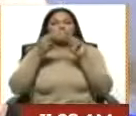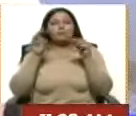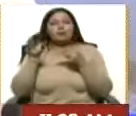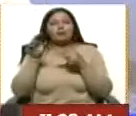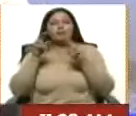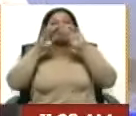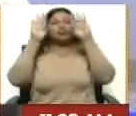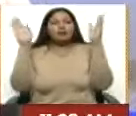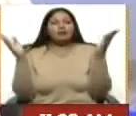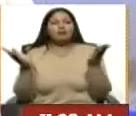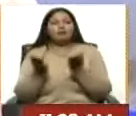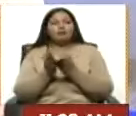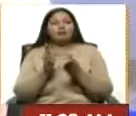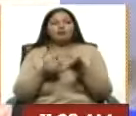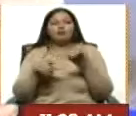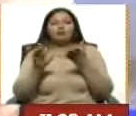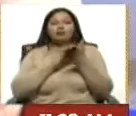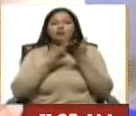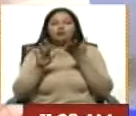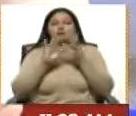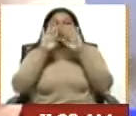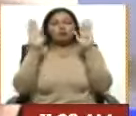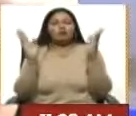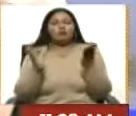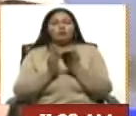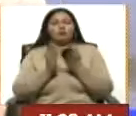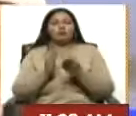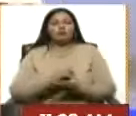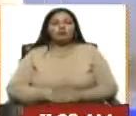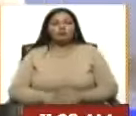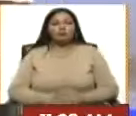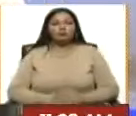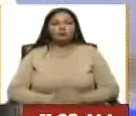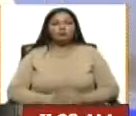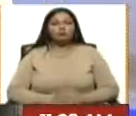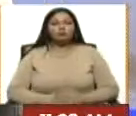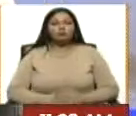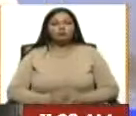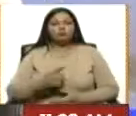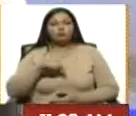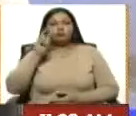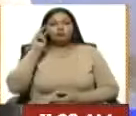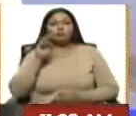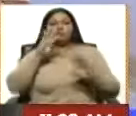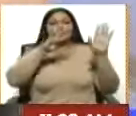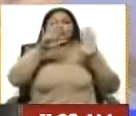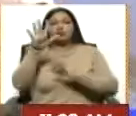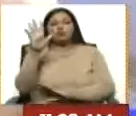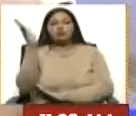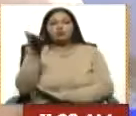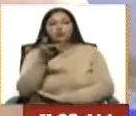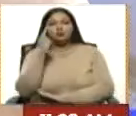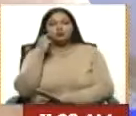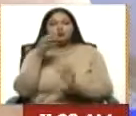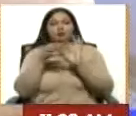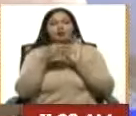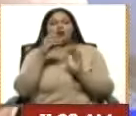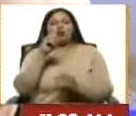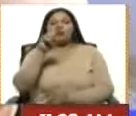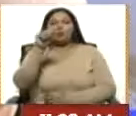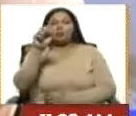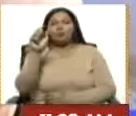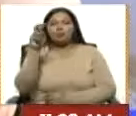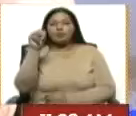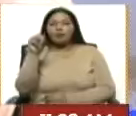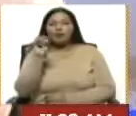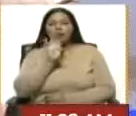son los dueños de las plataformas digitales en el mundo. Y nosotros podemos observar que un 95% está en las manos de la OTAN, de los